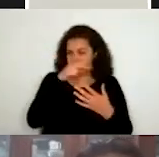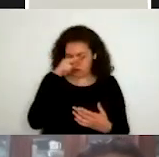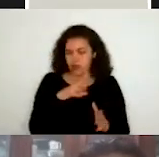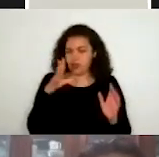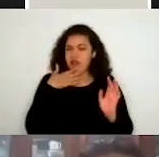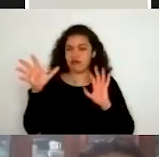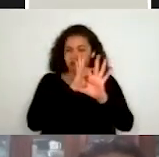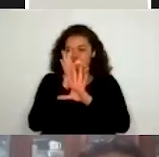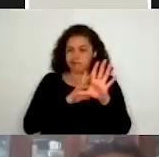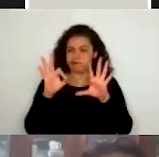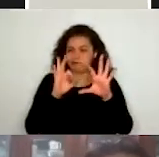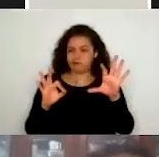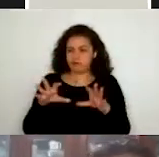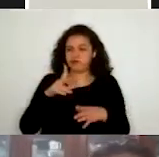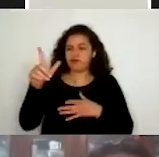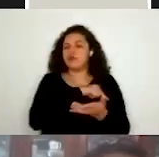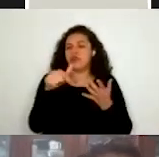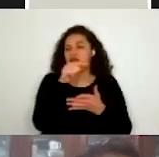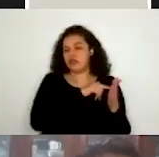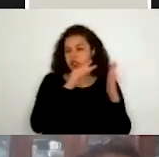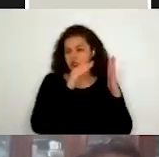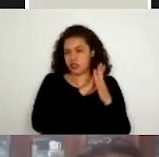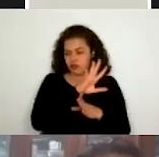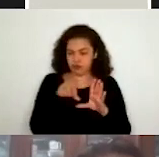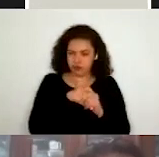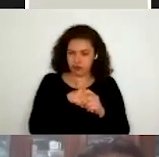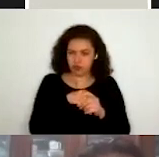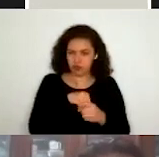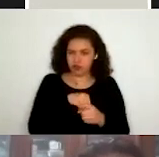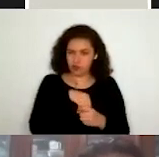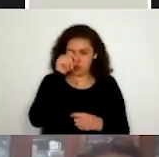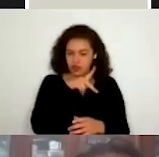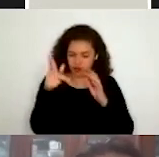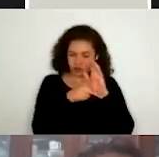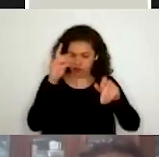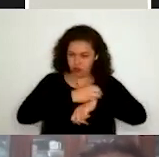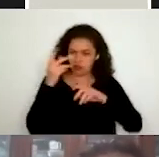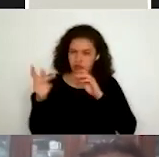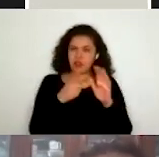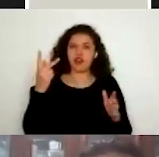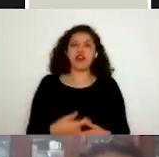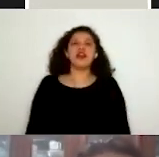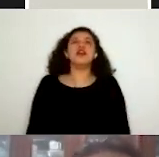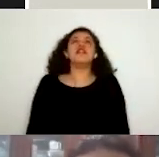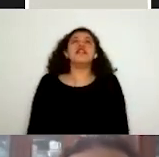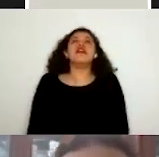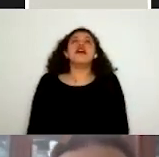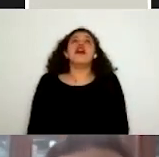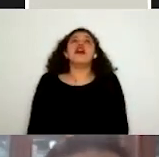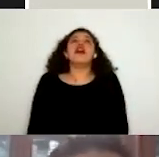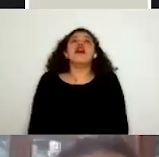Domicilio completo. Nuevamente se coloca el domicilio Y aquí ya estamos hablando de